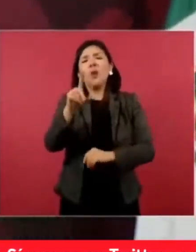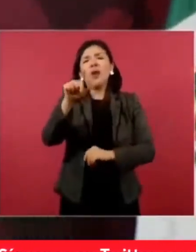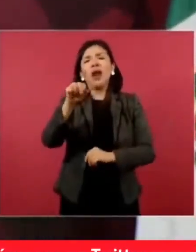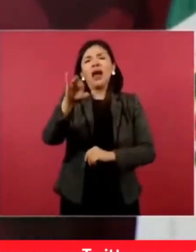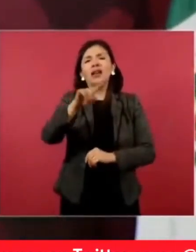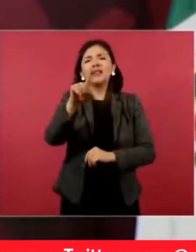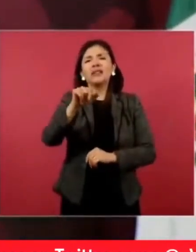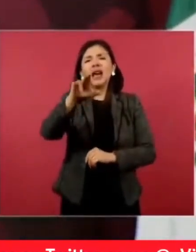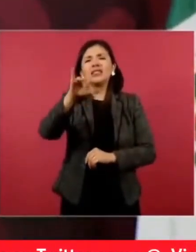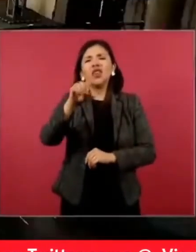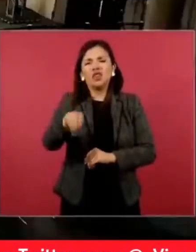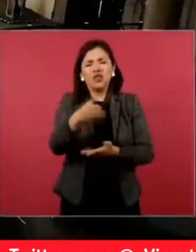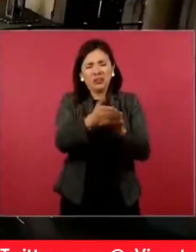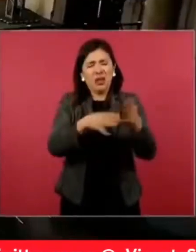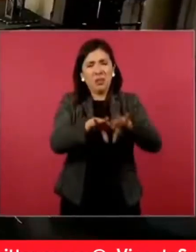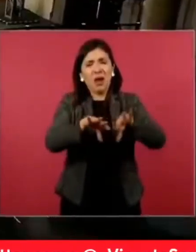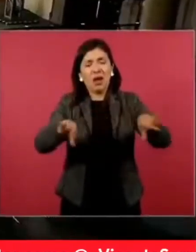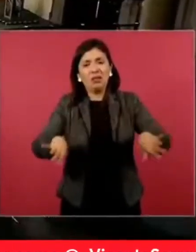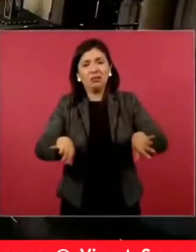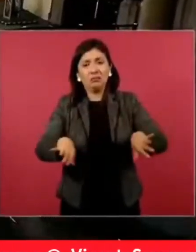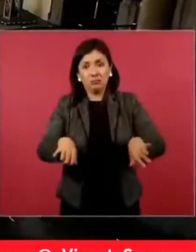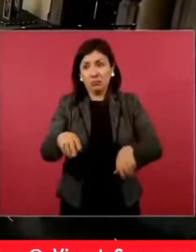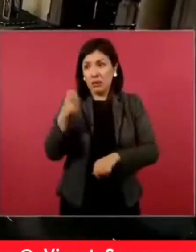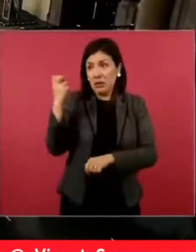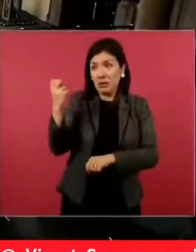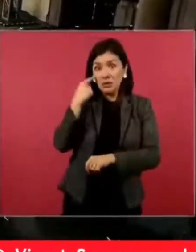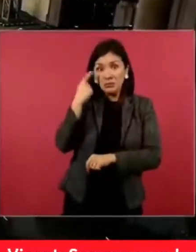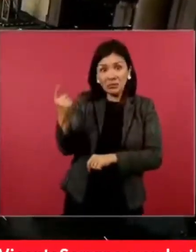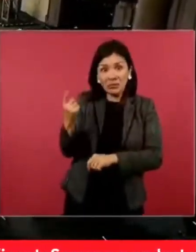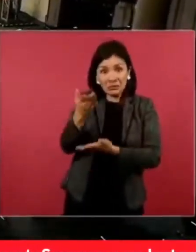hay polarización. Ahí está la polarización.